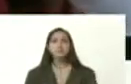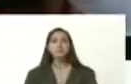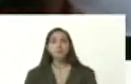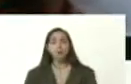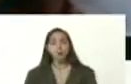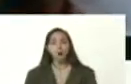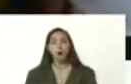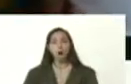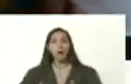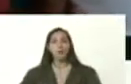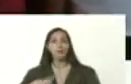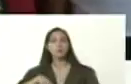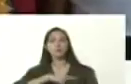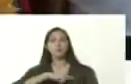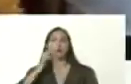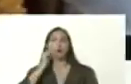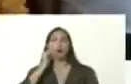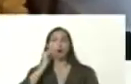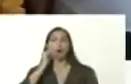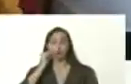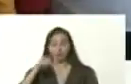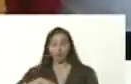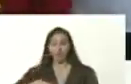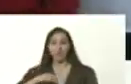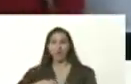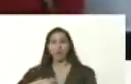Ganamos aquí. Ganamos en Carabobo.